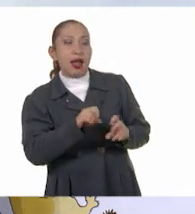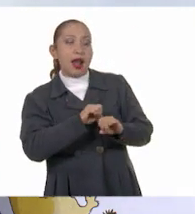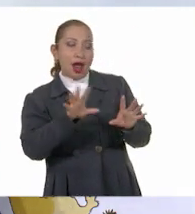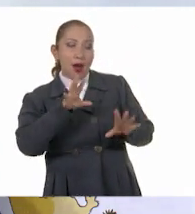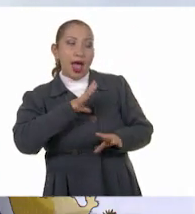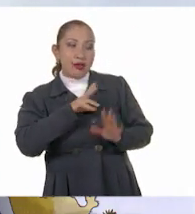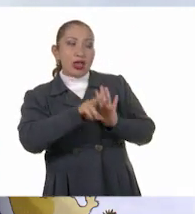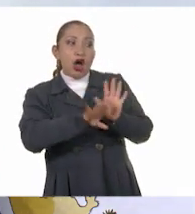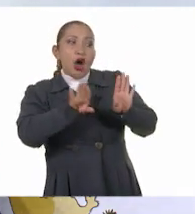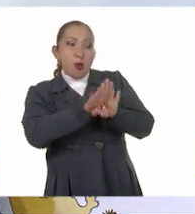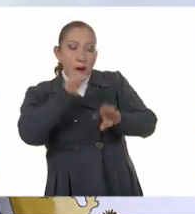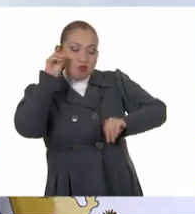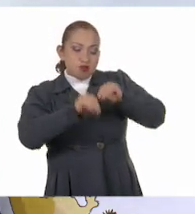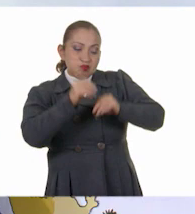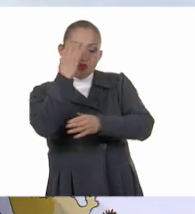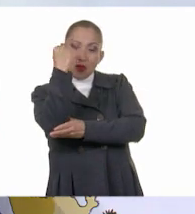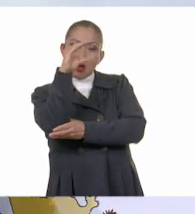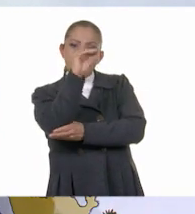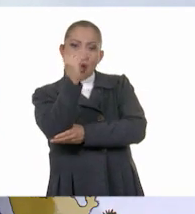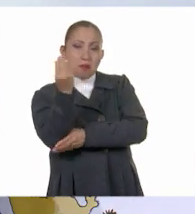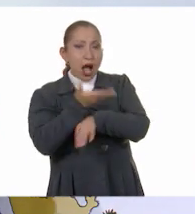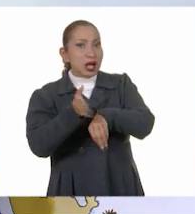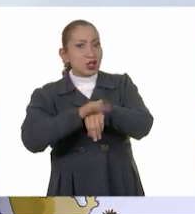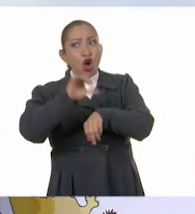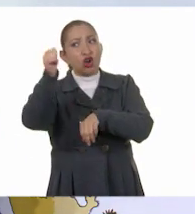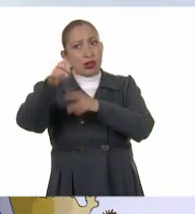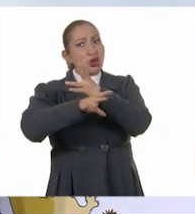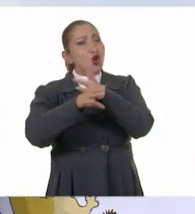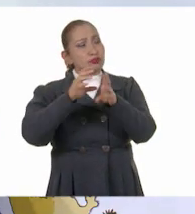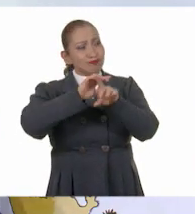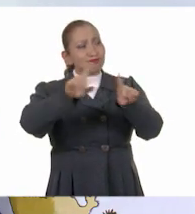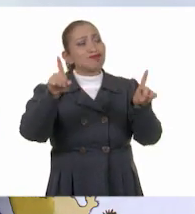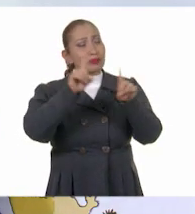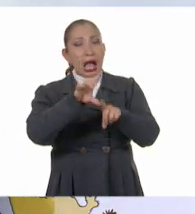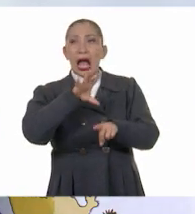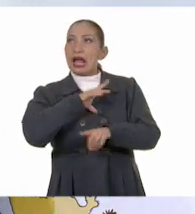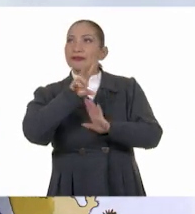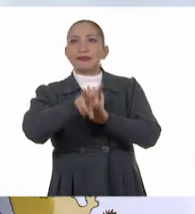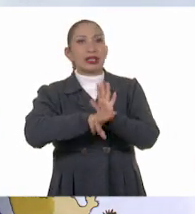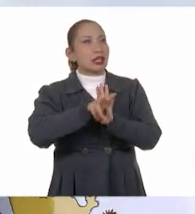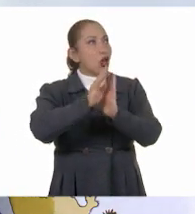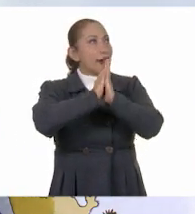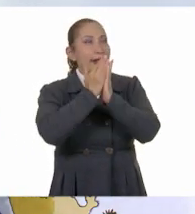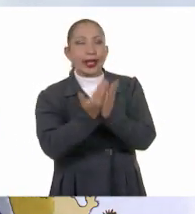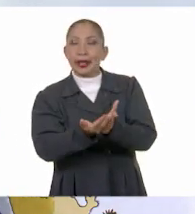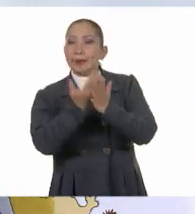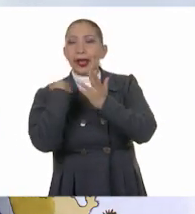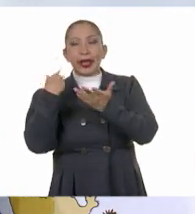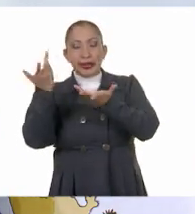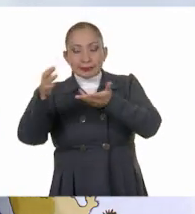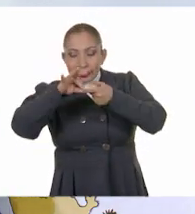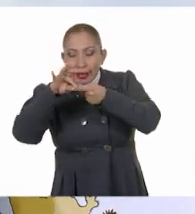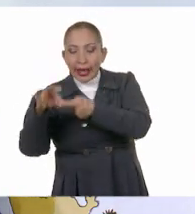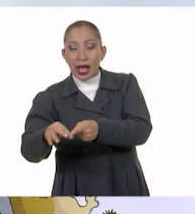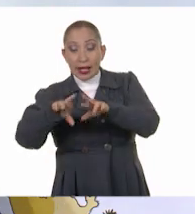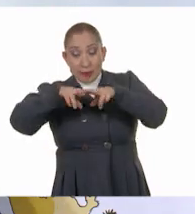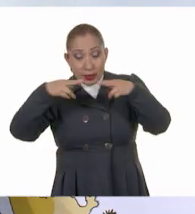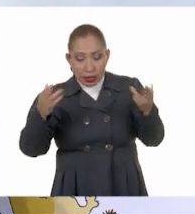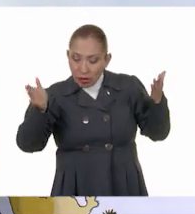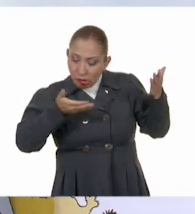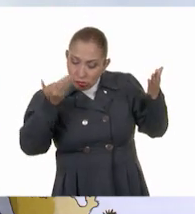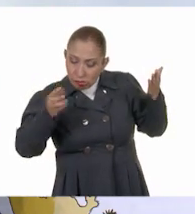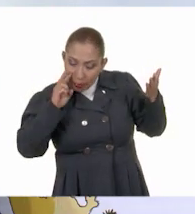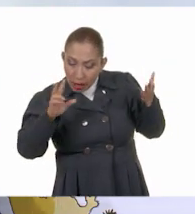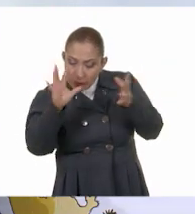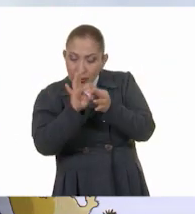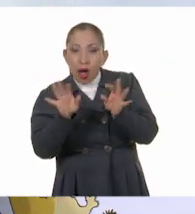hay videos sobre cómo hacer títeres de calcetín y otras muchas manualidades. Hay videos, libros, manuales, revistas que tienen